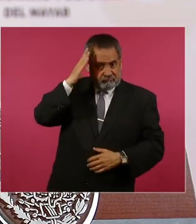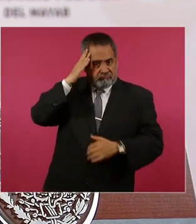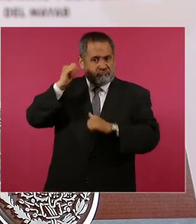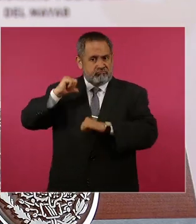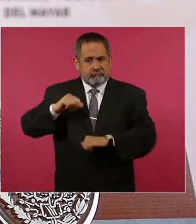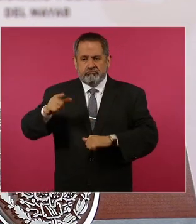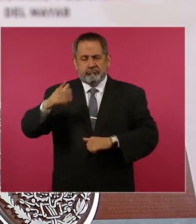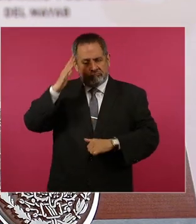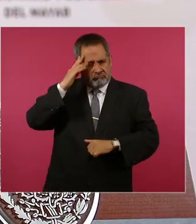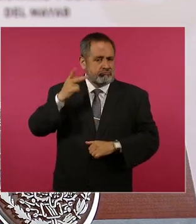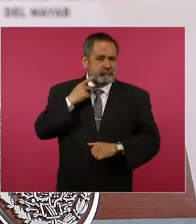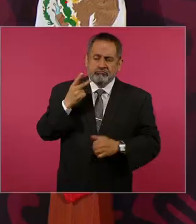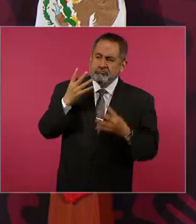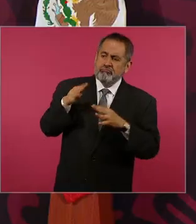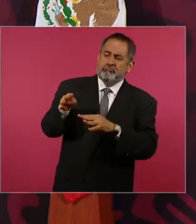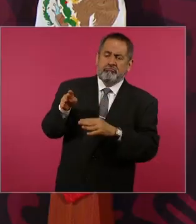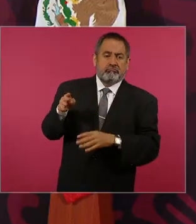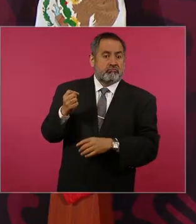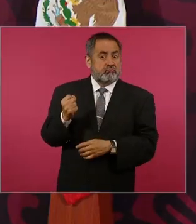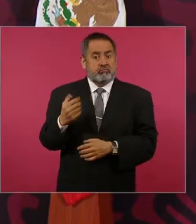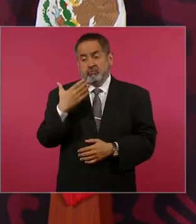autoridad política.